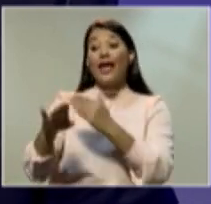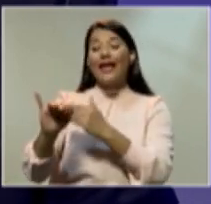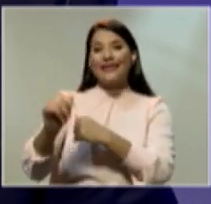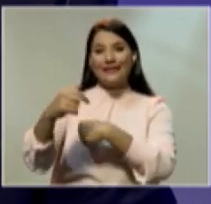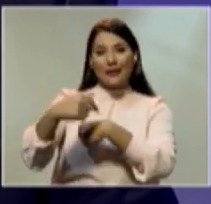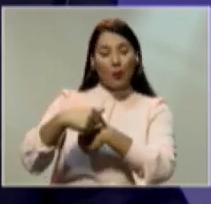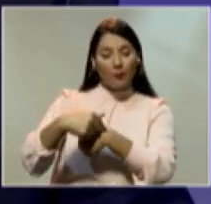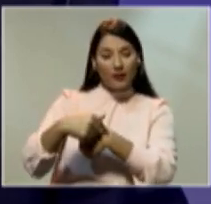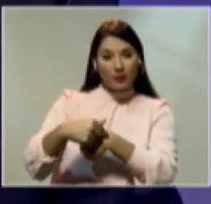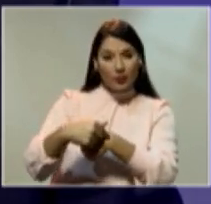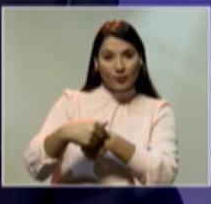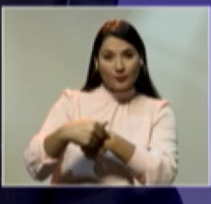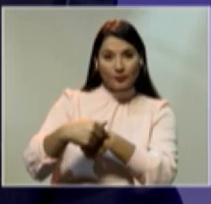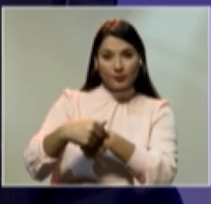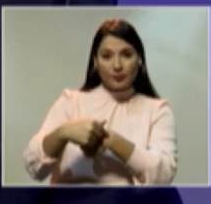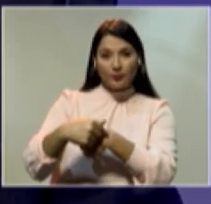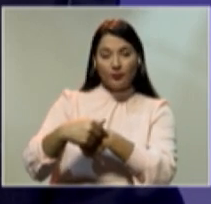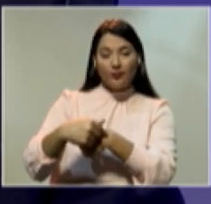están